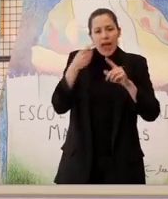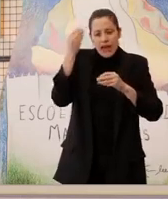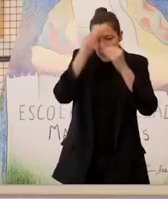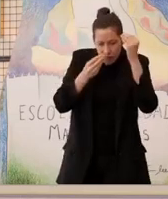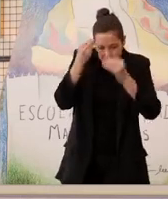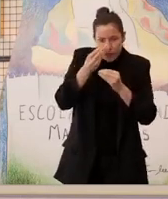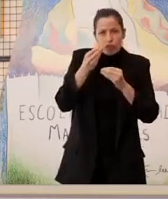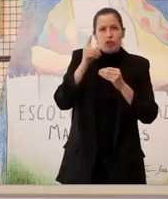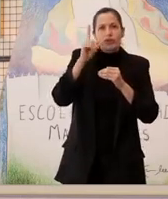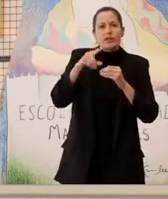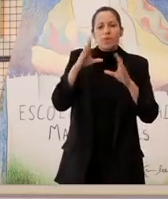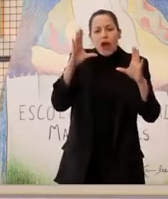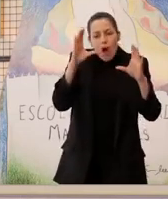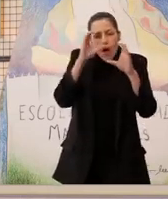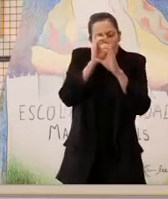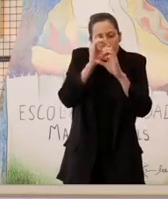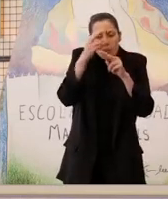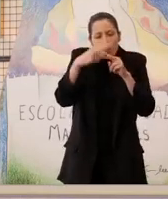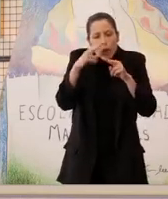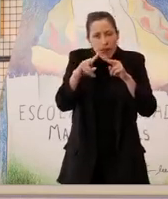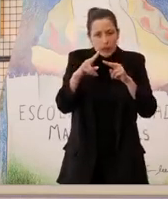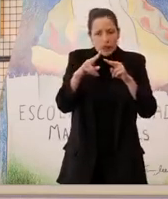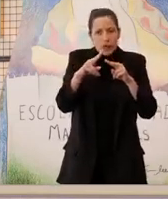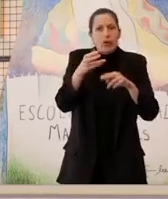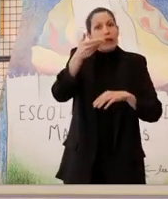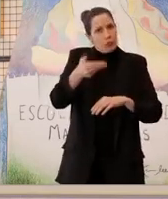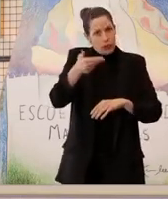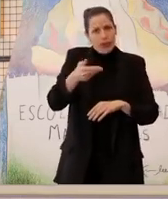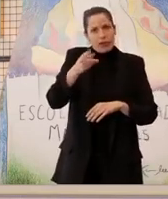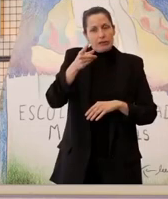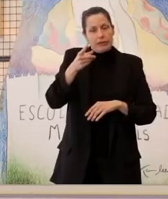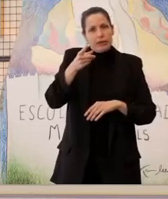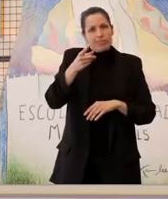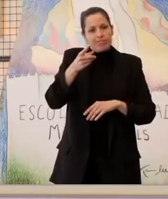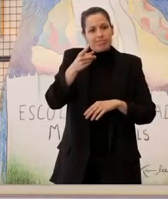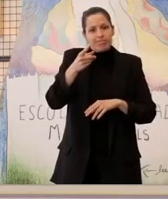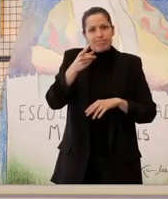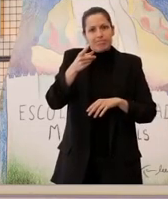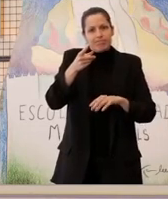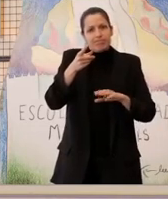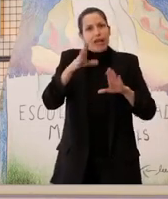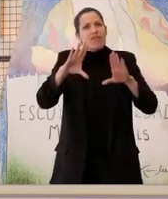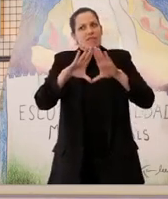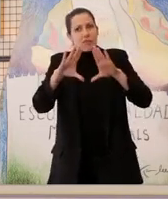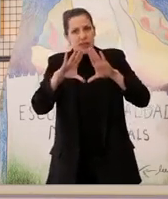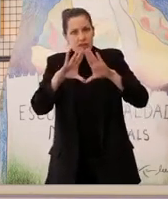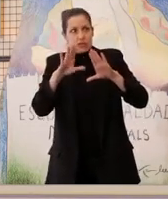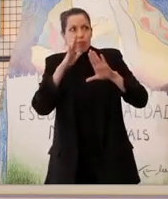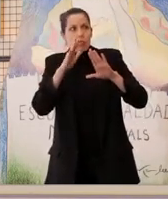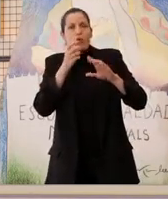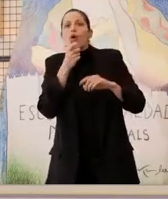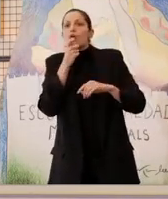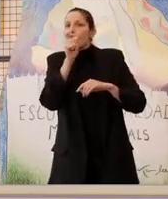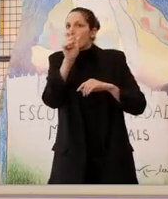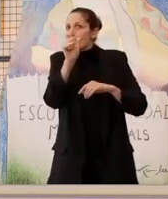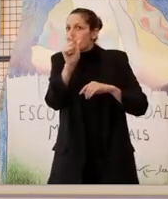objetivo político enormemente importante para el feminismo porque la paridad en realidad lo que lo que ha hecho